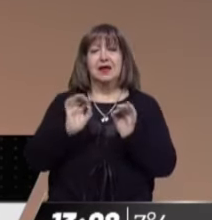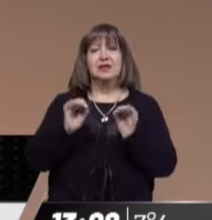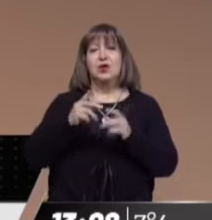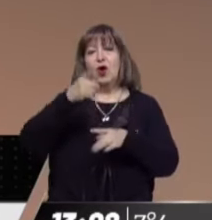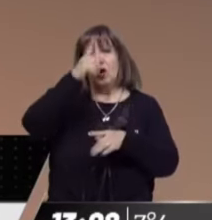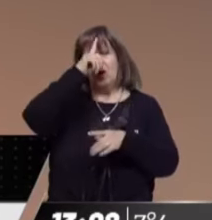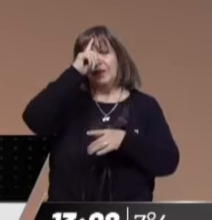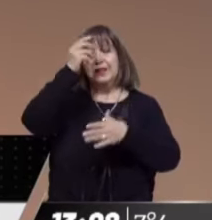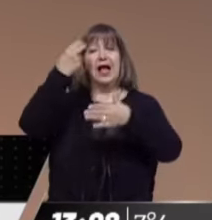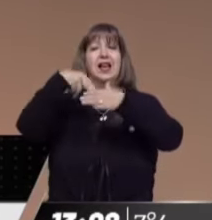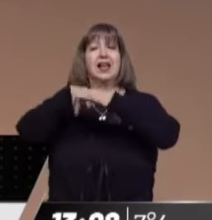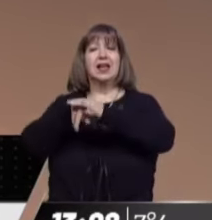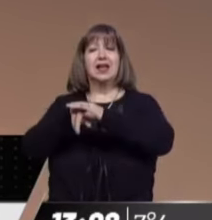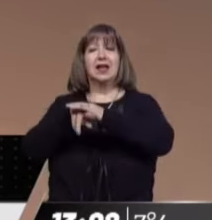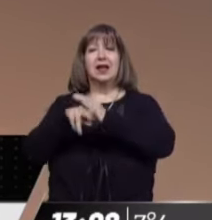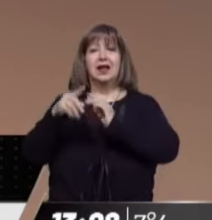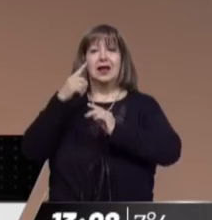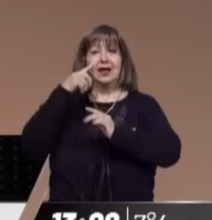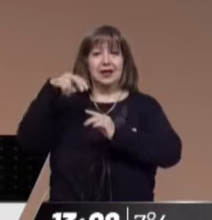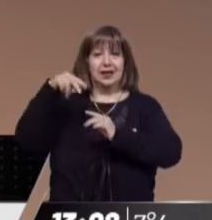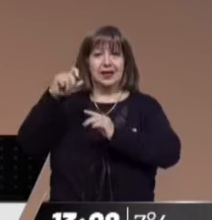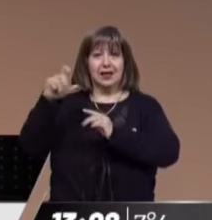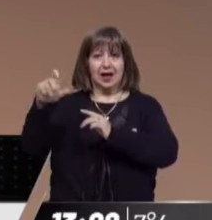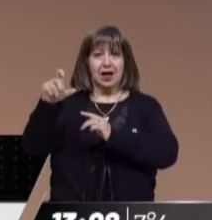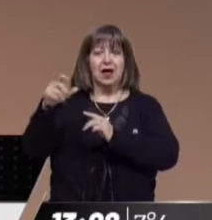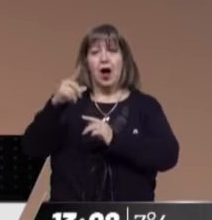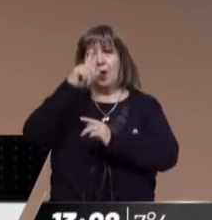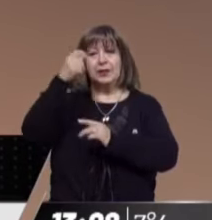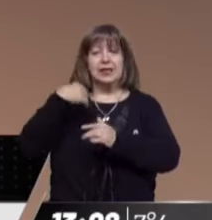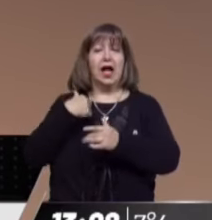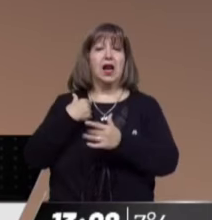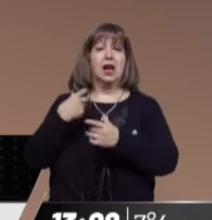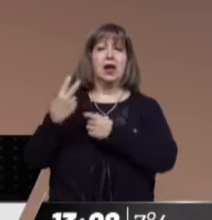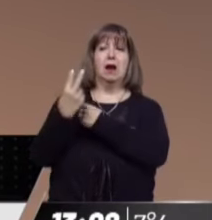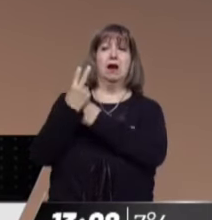IMAC, que me atienden maravillosamente bien,